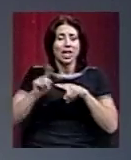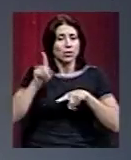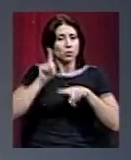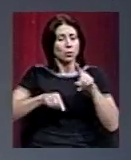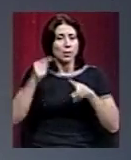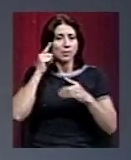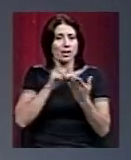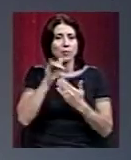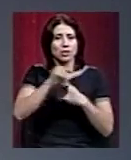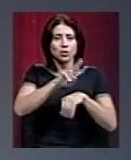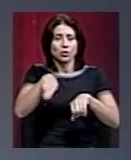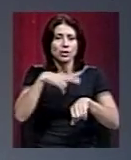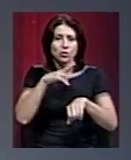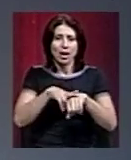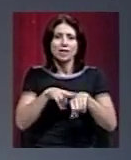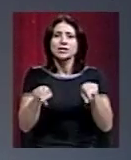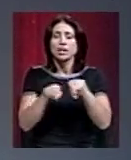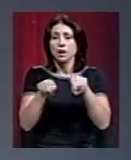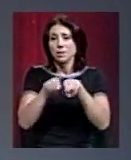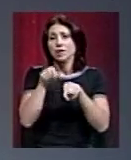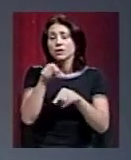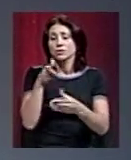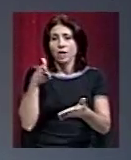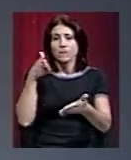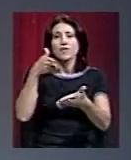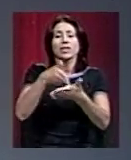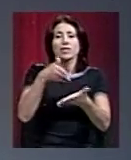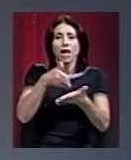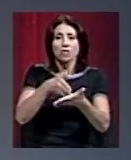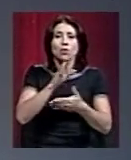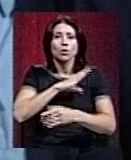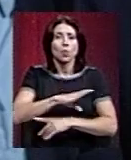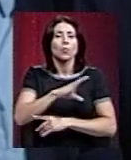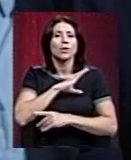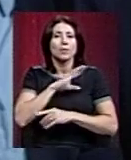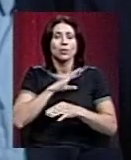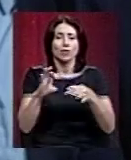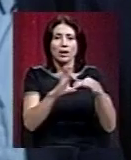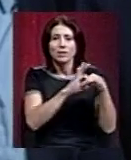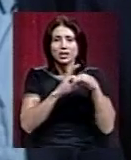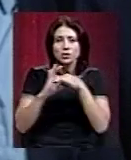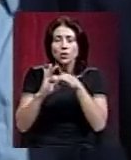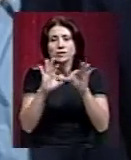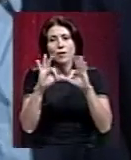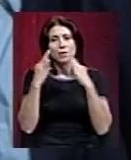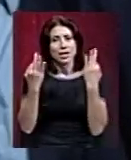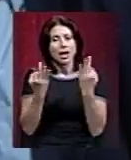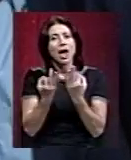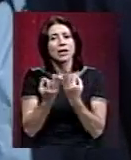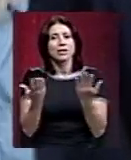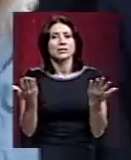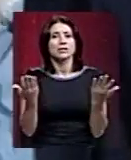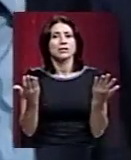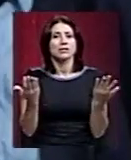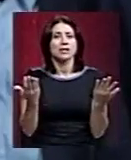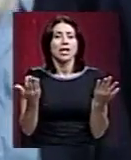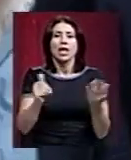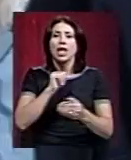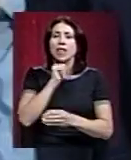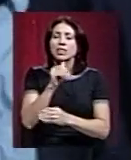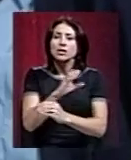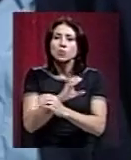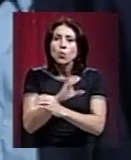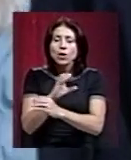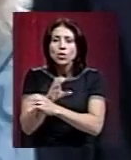sino que está afectando el comportamiento de las relaciones familiares, el descuido de